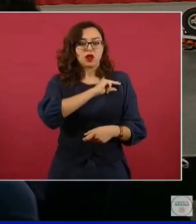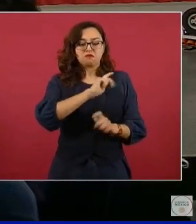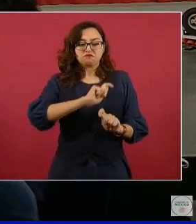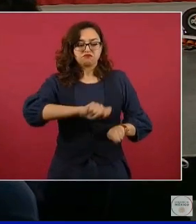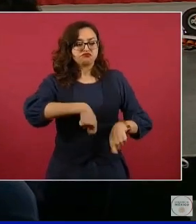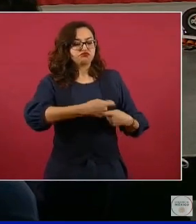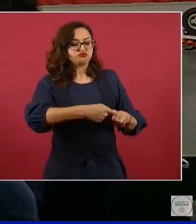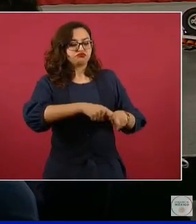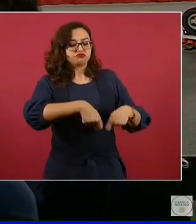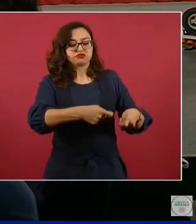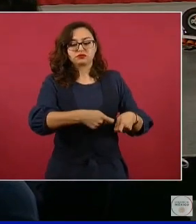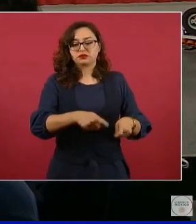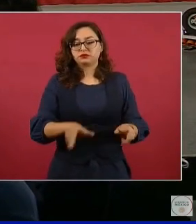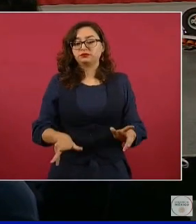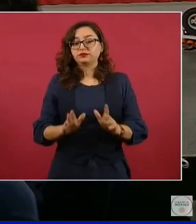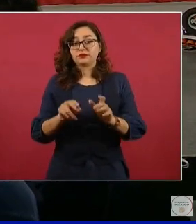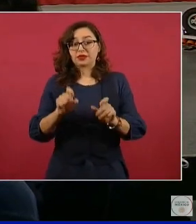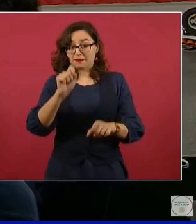Ya aparecían